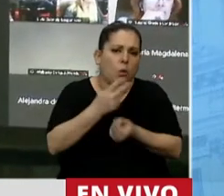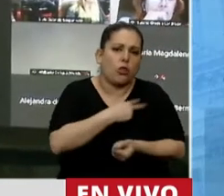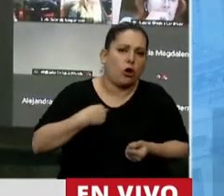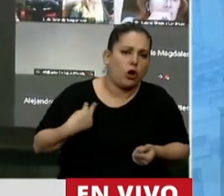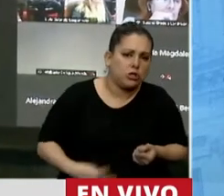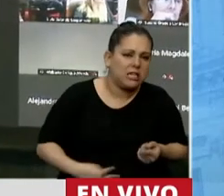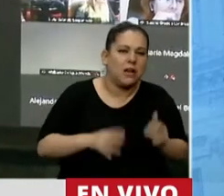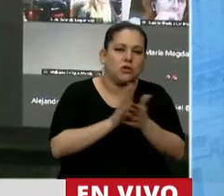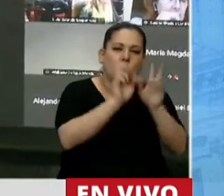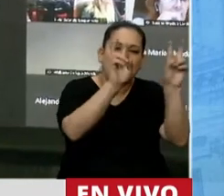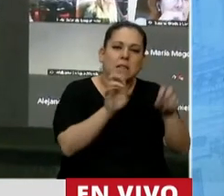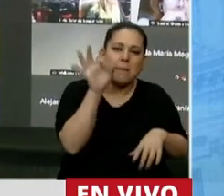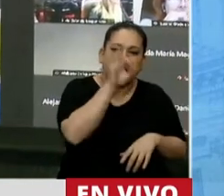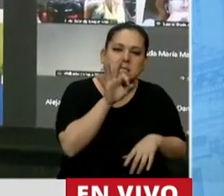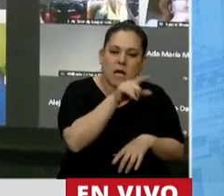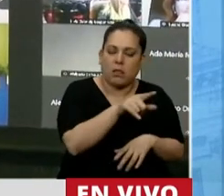los cerdos.